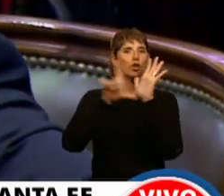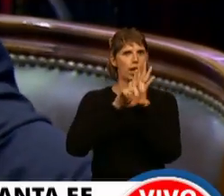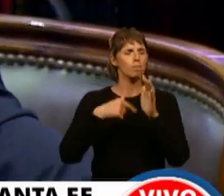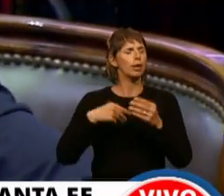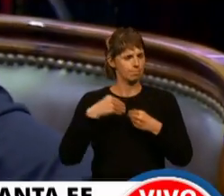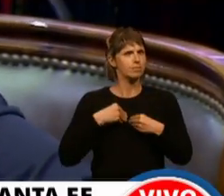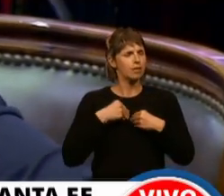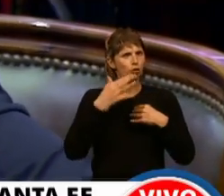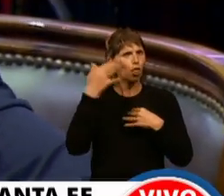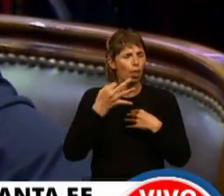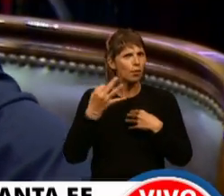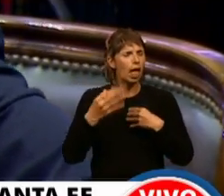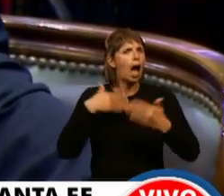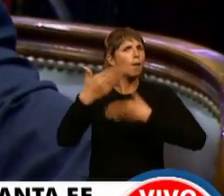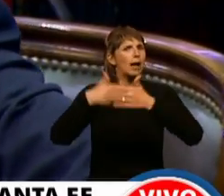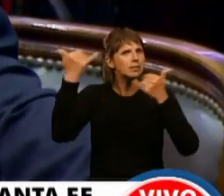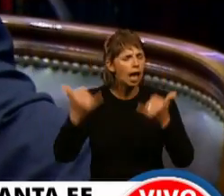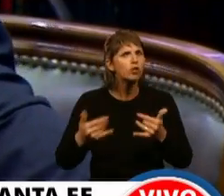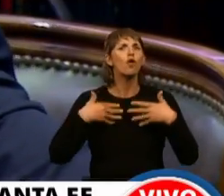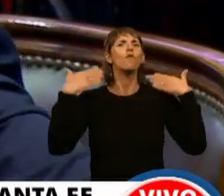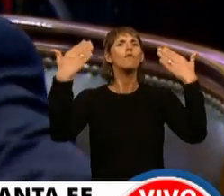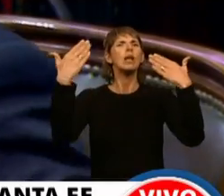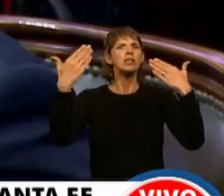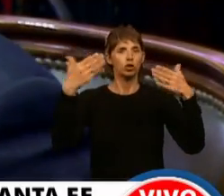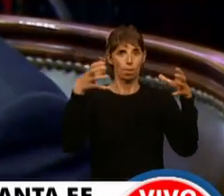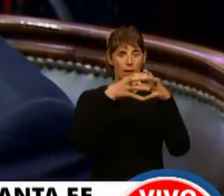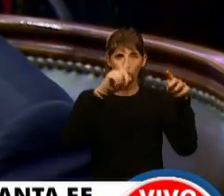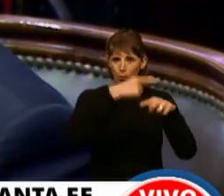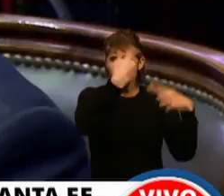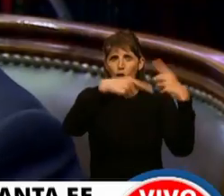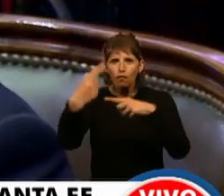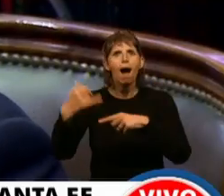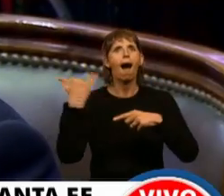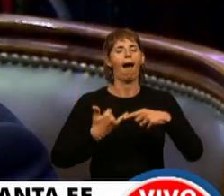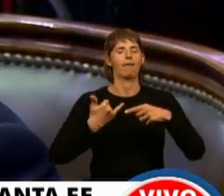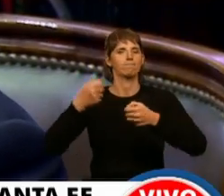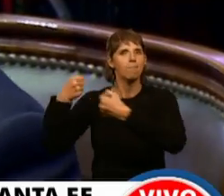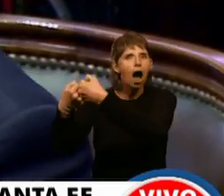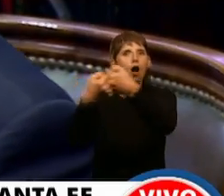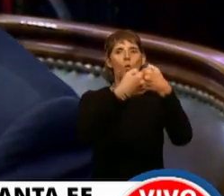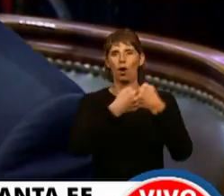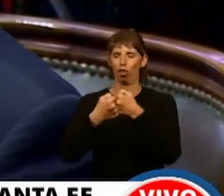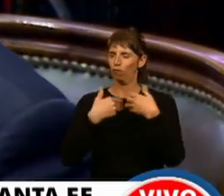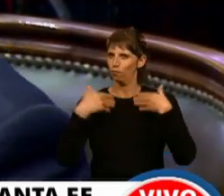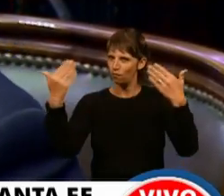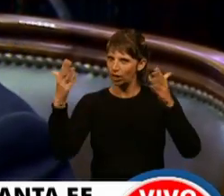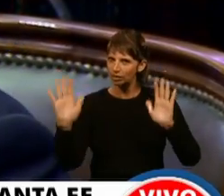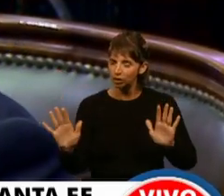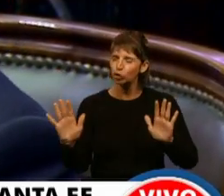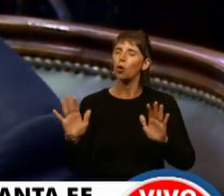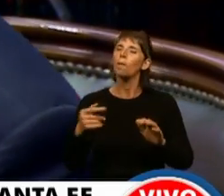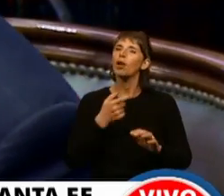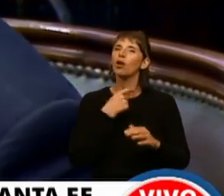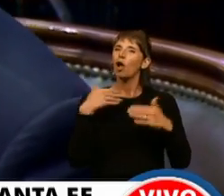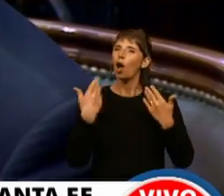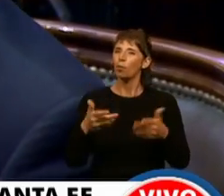avance y felicito el acuerdo parlamentario de varios bloques pero permítame señor presidente aprovechar esta oportunidad para